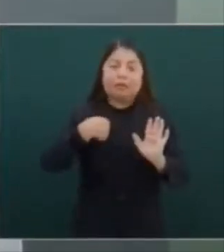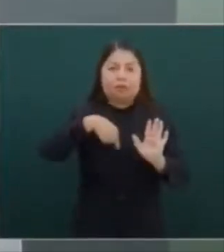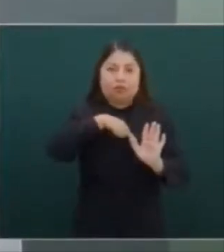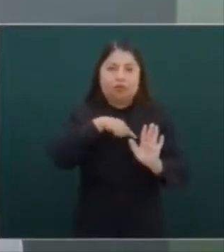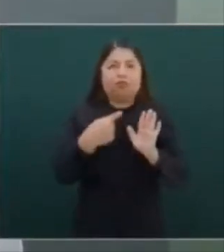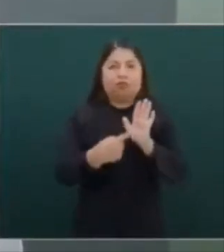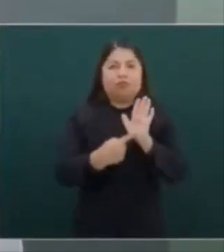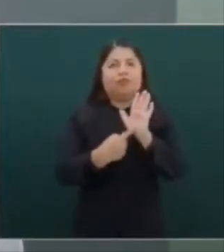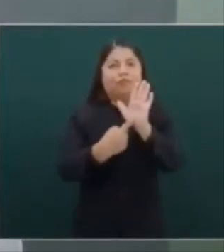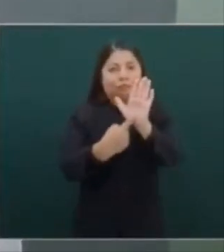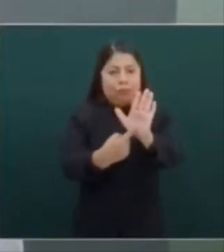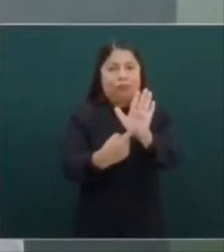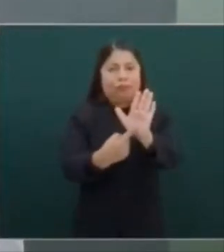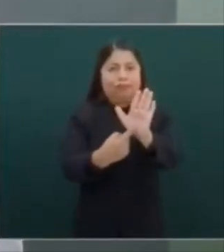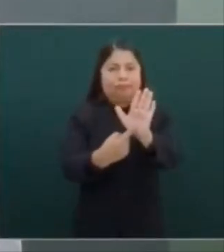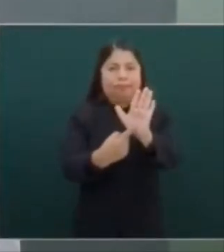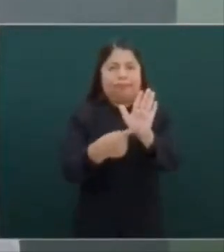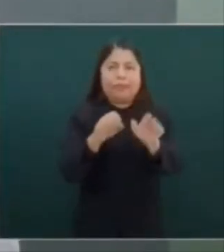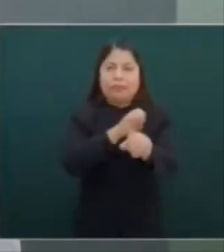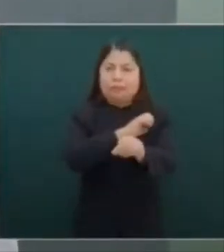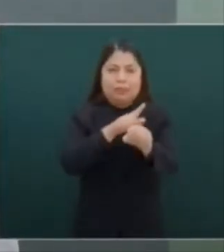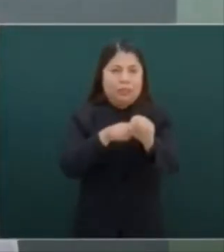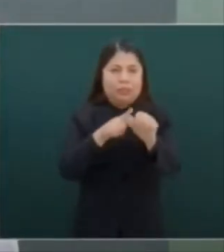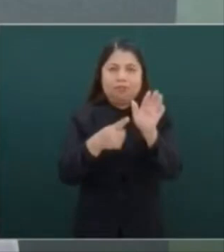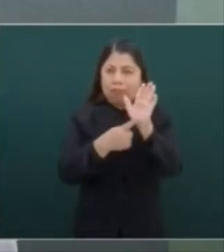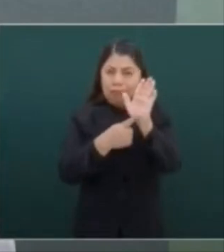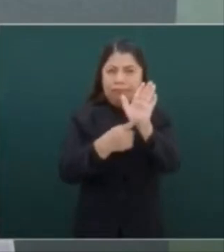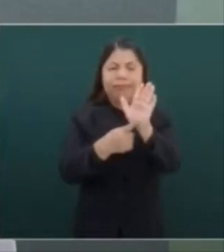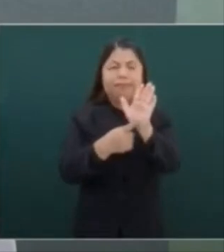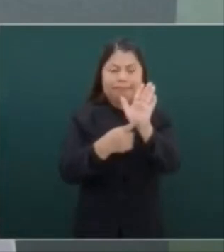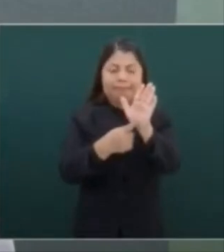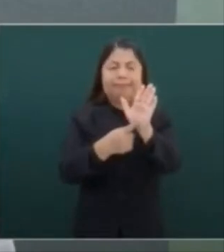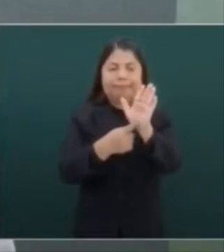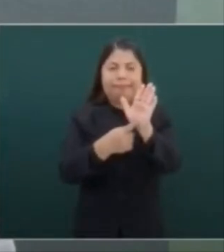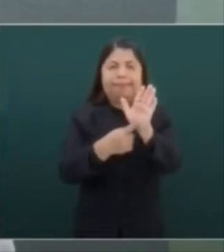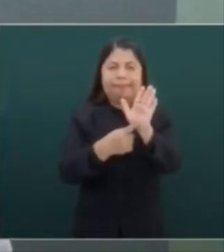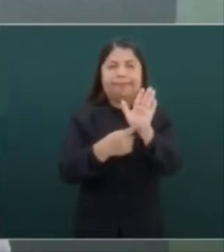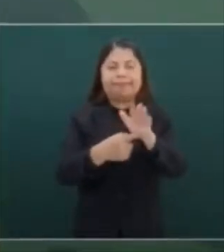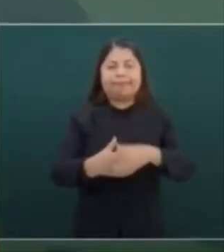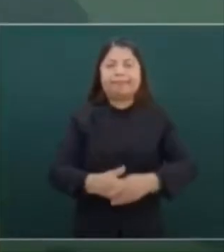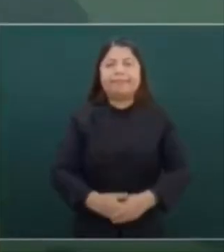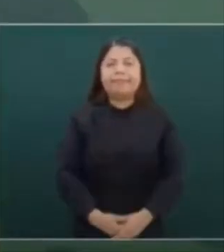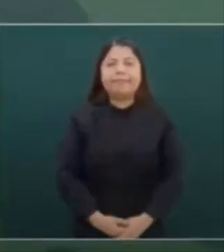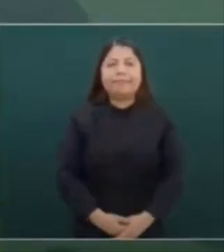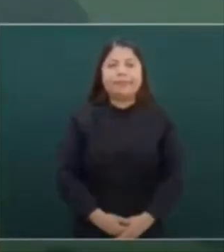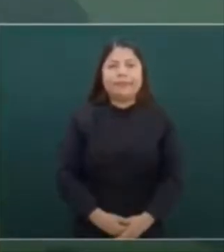da a conocer un reporte especial sobre esto, ofrecemos eso,